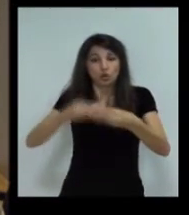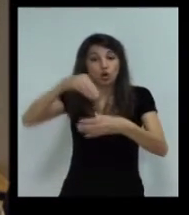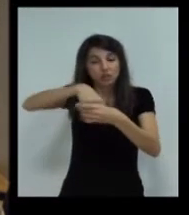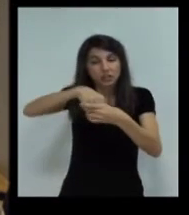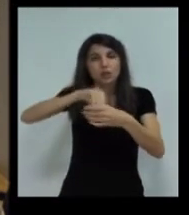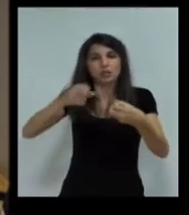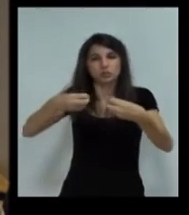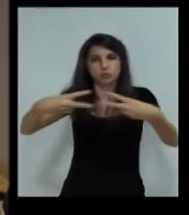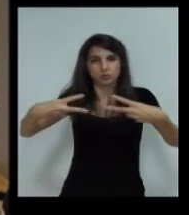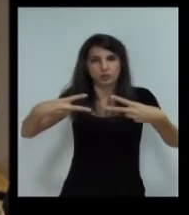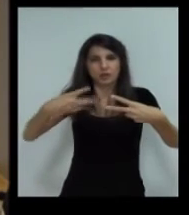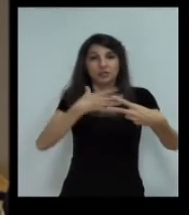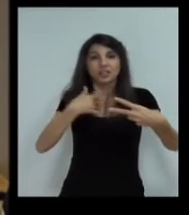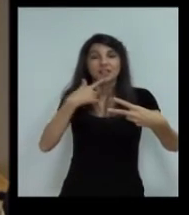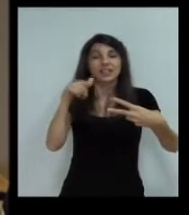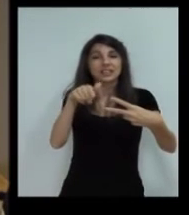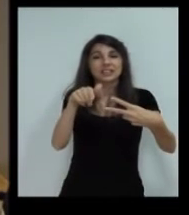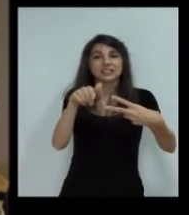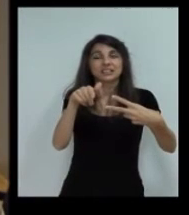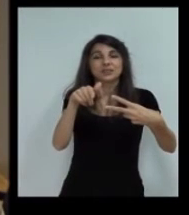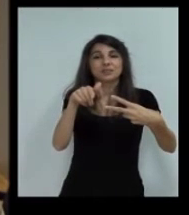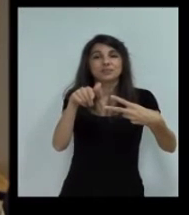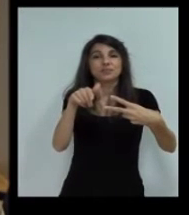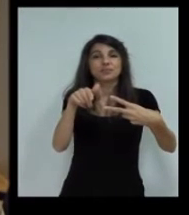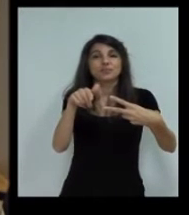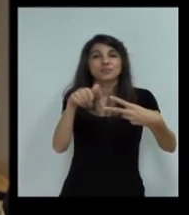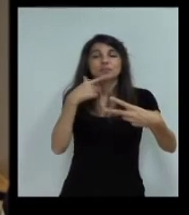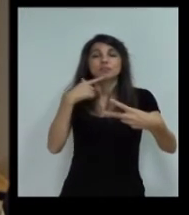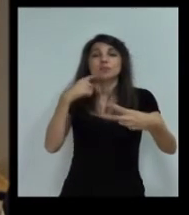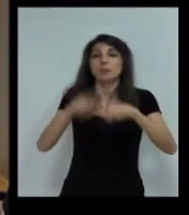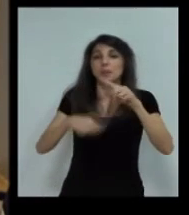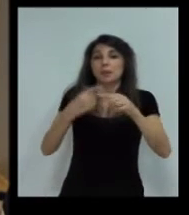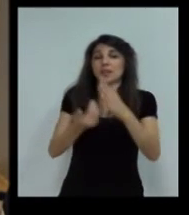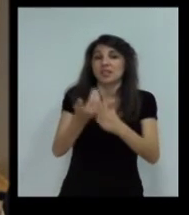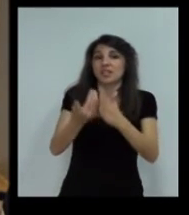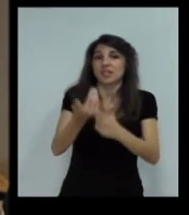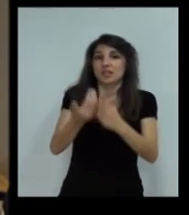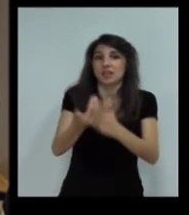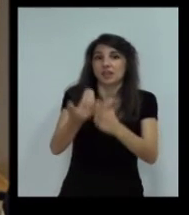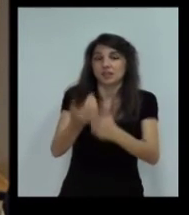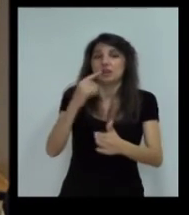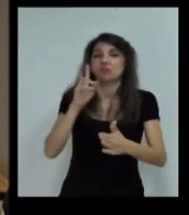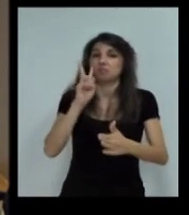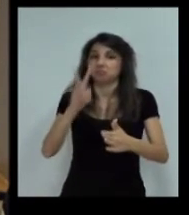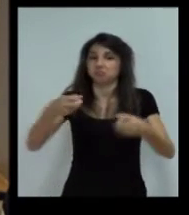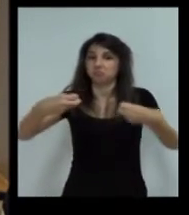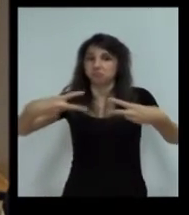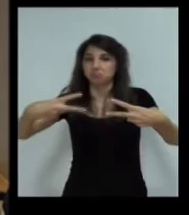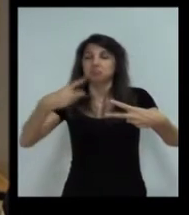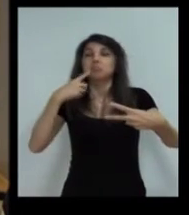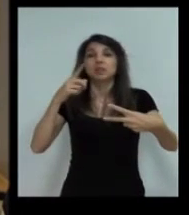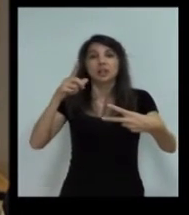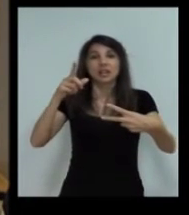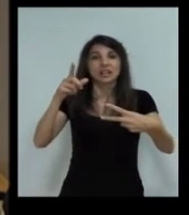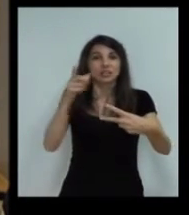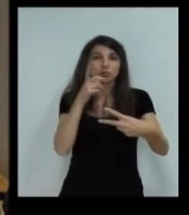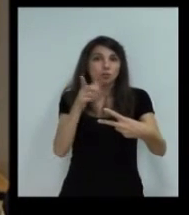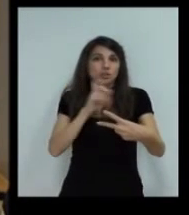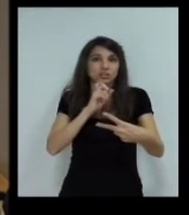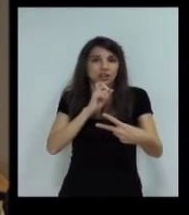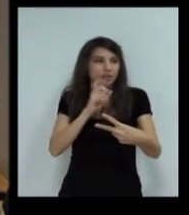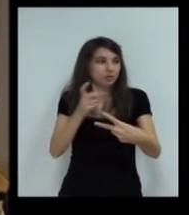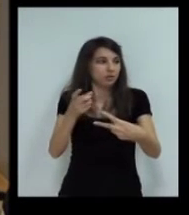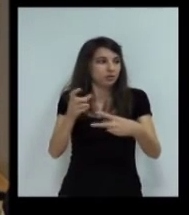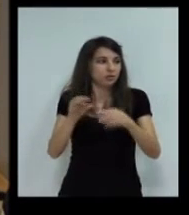tanto se reproduciría, y señaliza a lo largo de los días que ponen las guías de programas cómo van. El receptor debe identificar esa señalización y poner